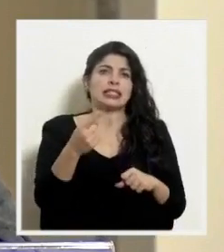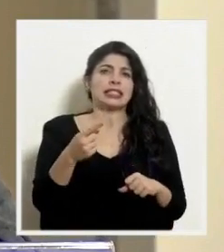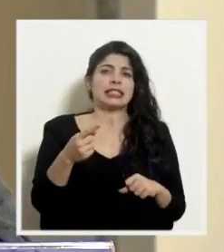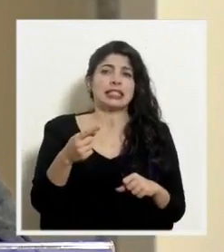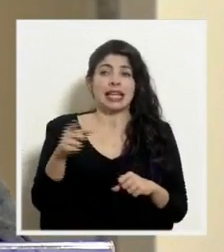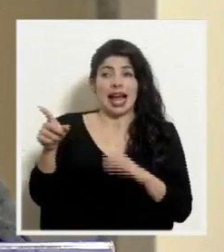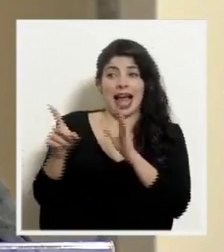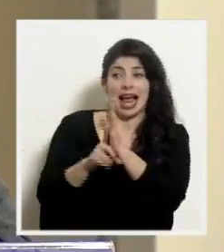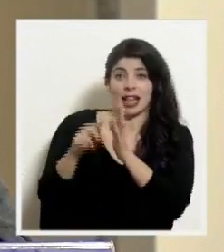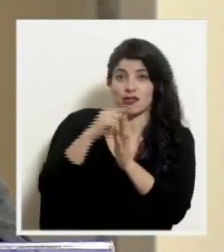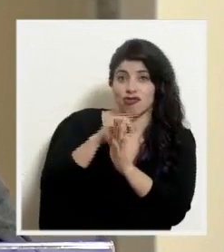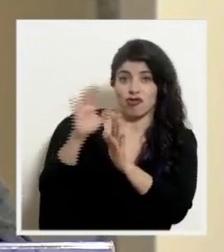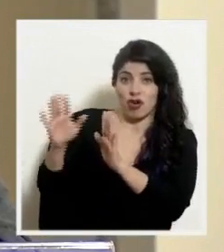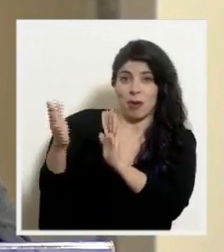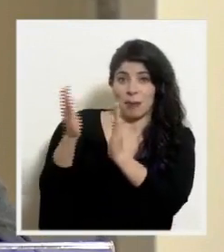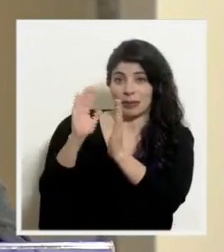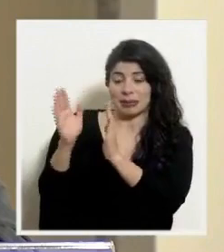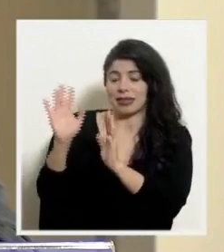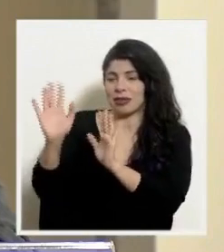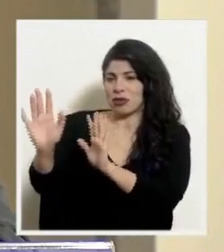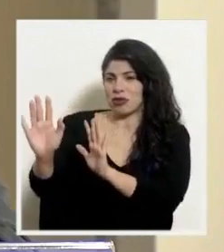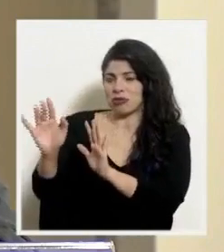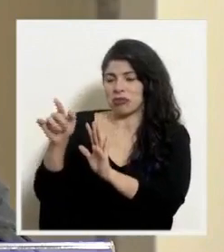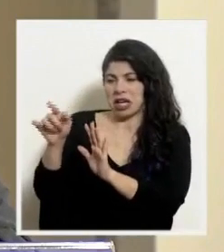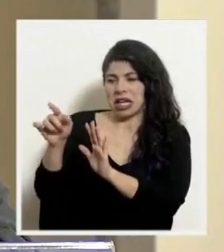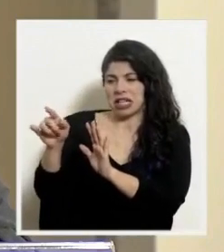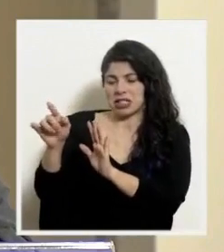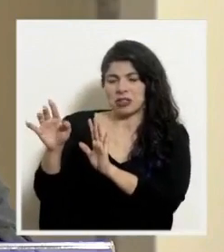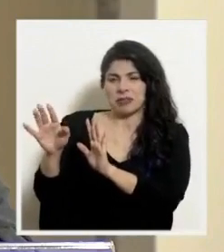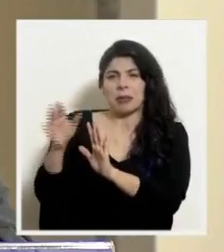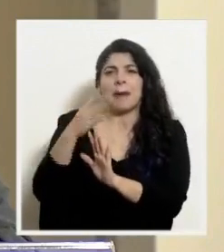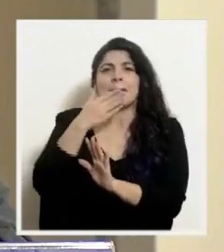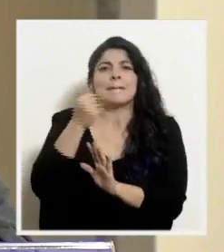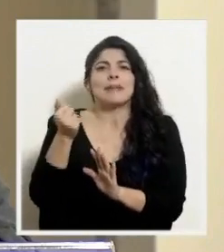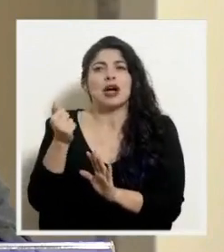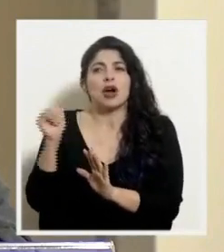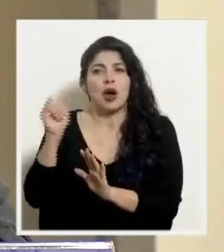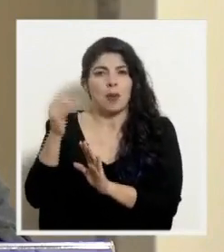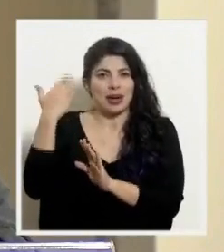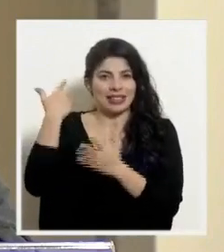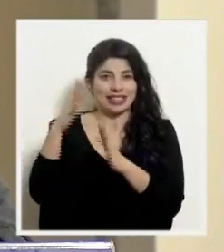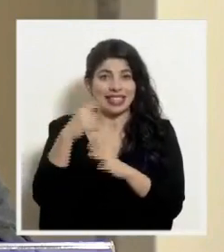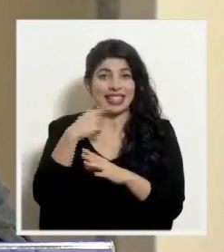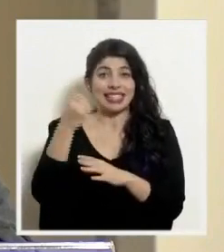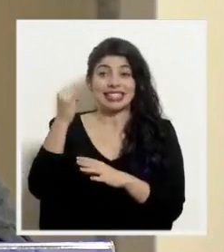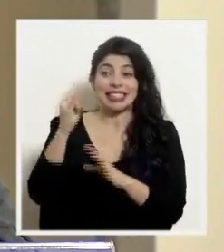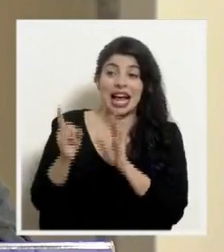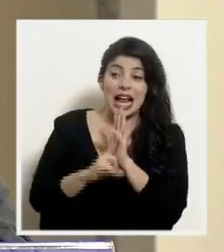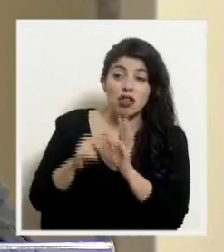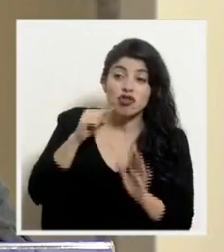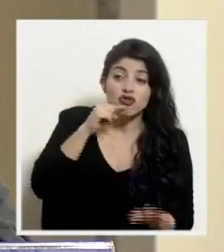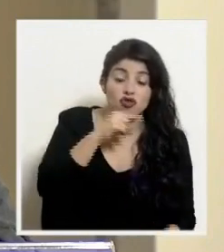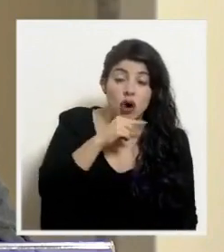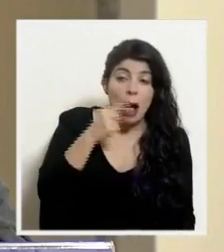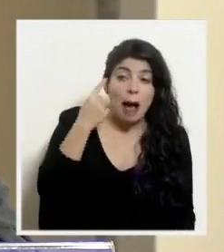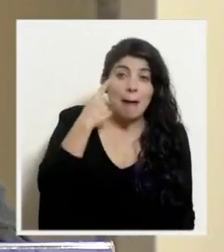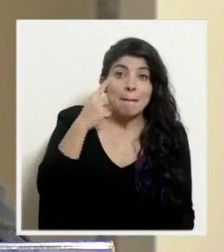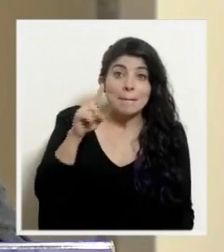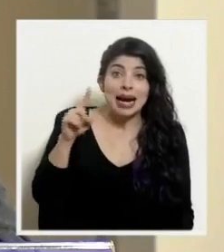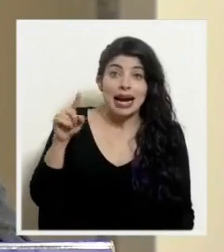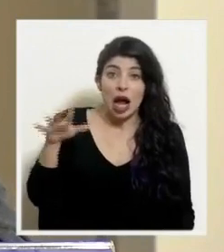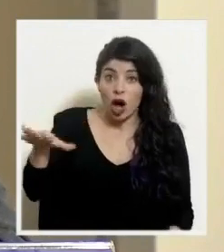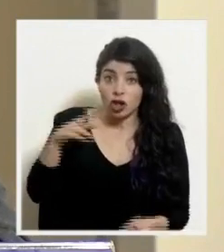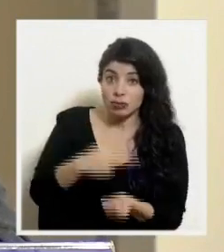de la eventual alerta roja, ¿verdad? Porque eso tendremos que determinar, como expliqué hace un momento, si la alerta roja va a ser para el